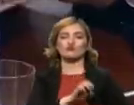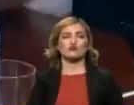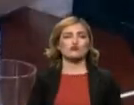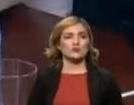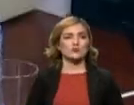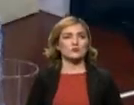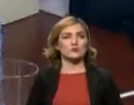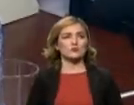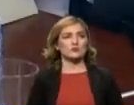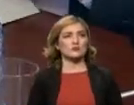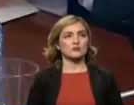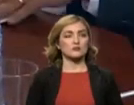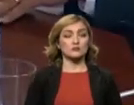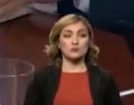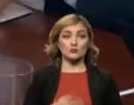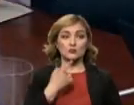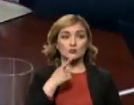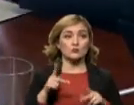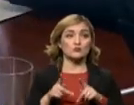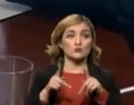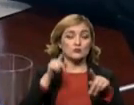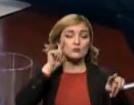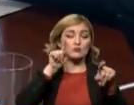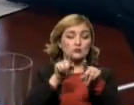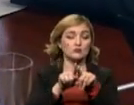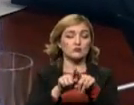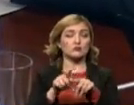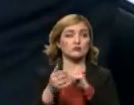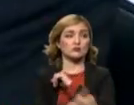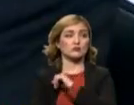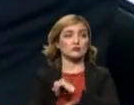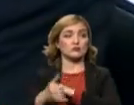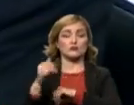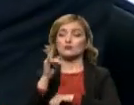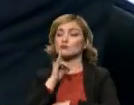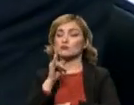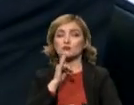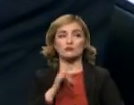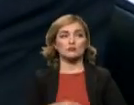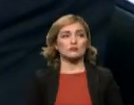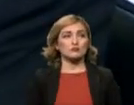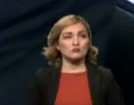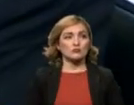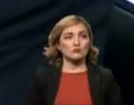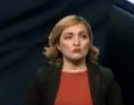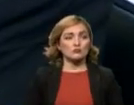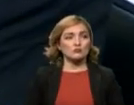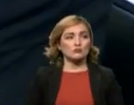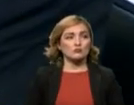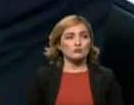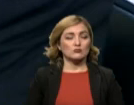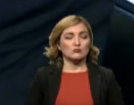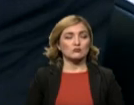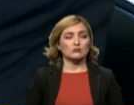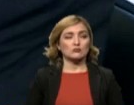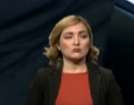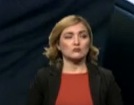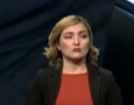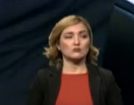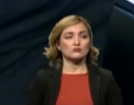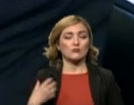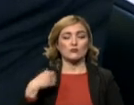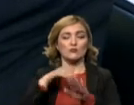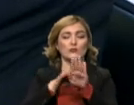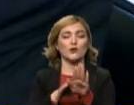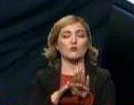ecuatoriano. Insistió en que existen permisos y acuerdos con ese país. Garantiza y establece un